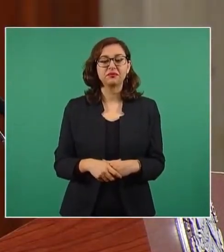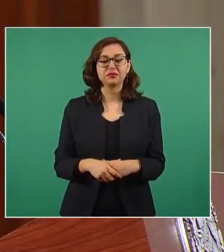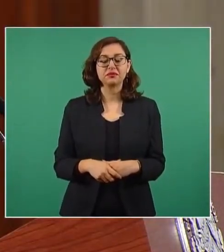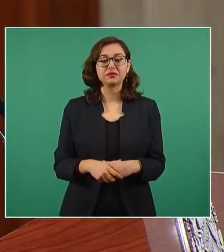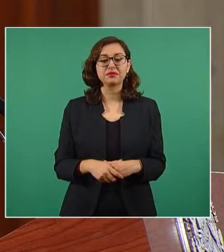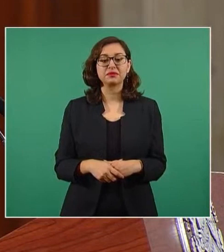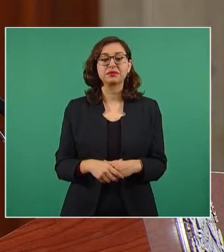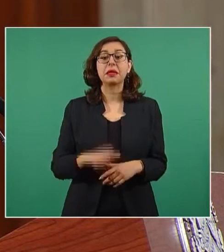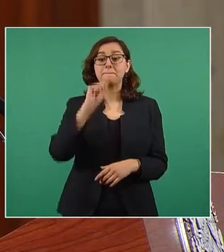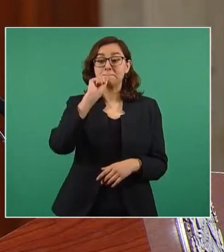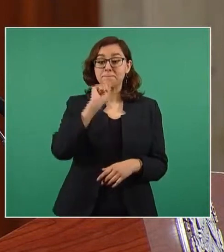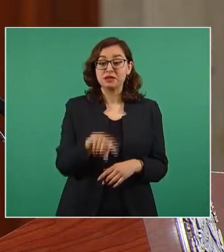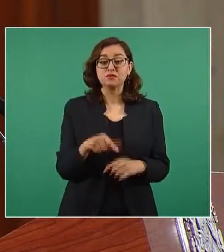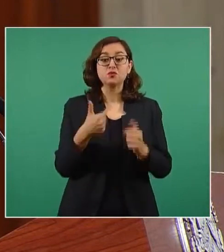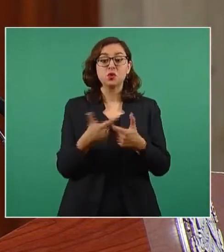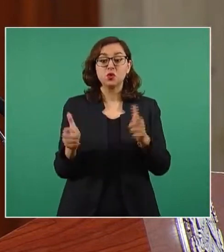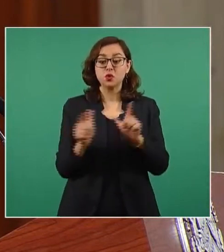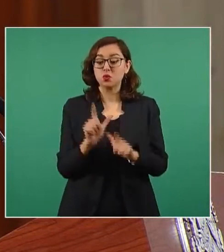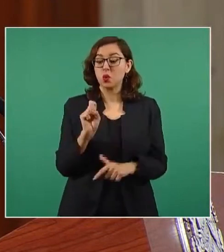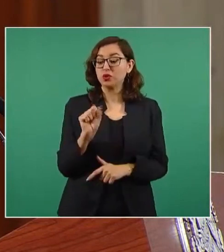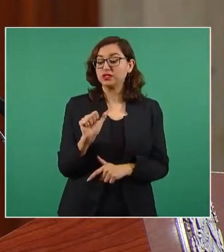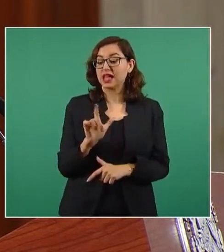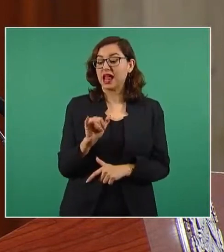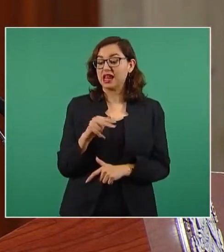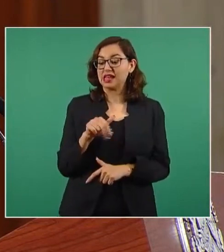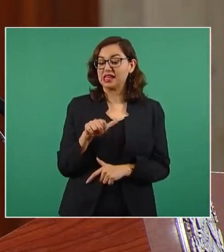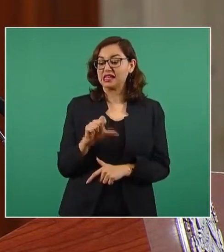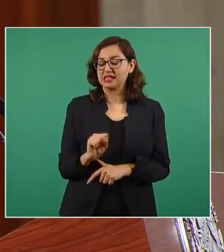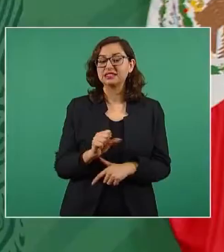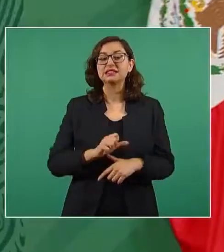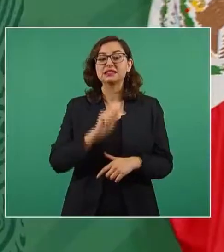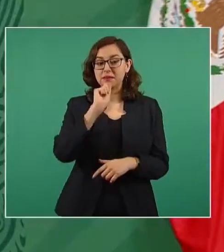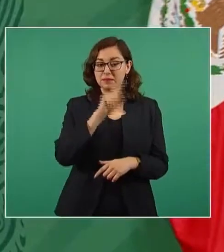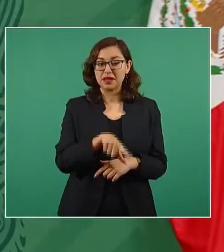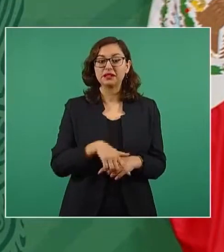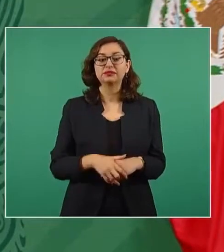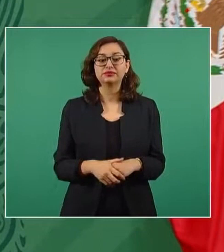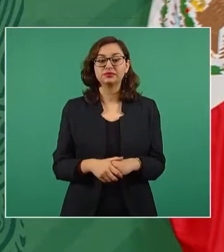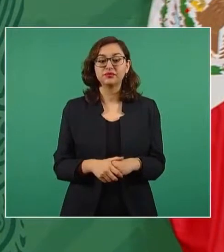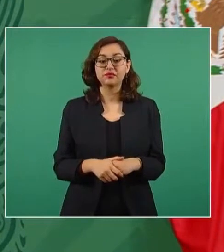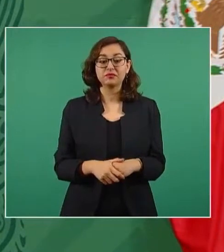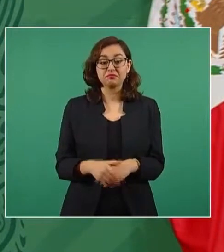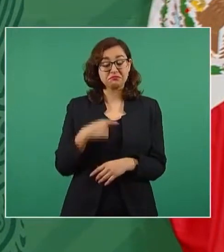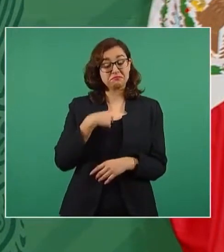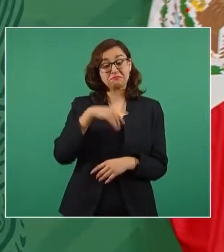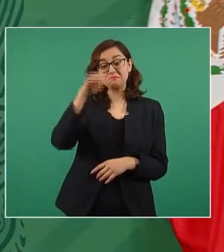Grupo Salinas también entraría a la operación, lo cual me